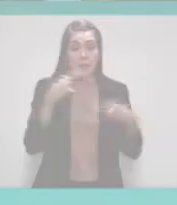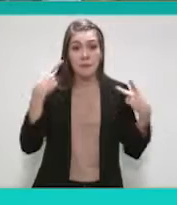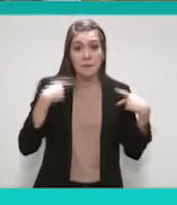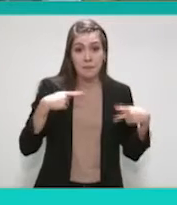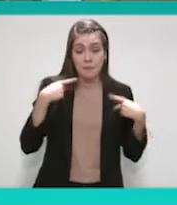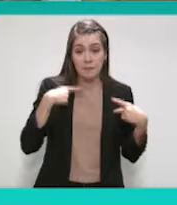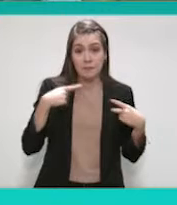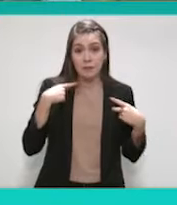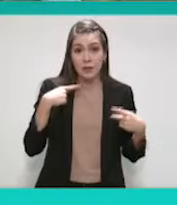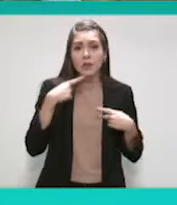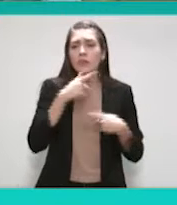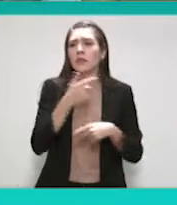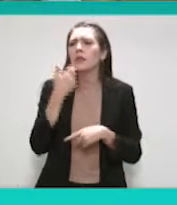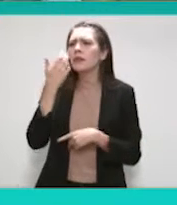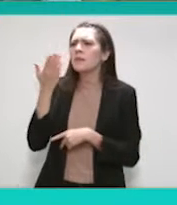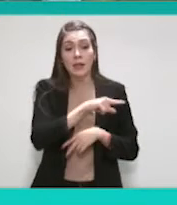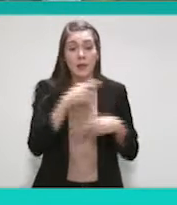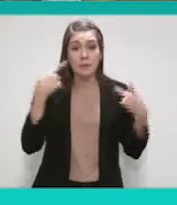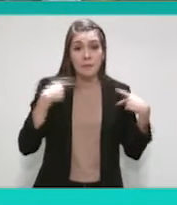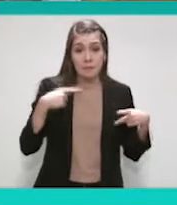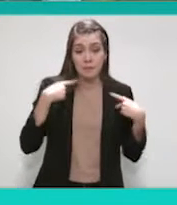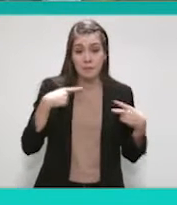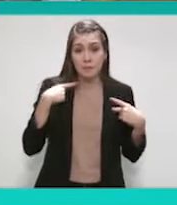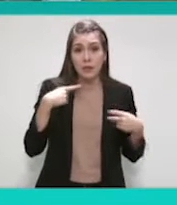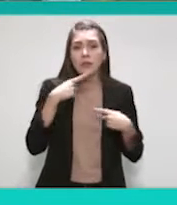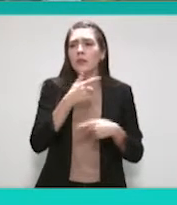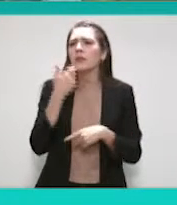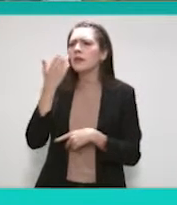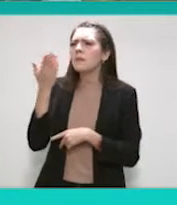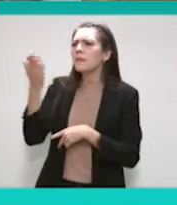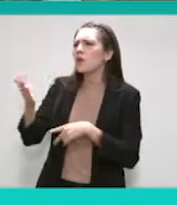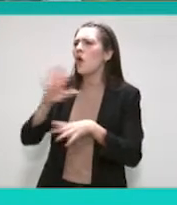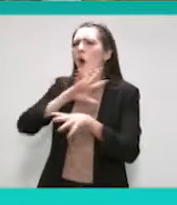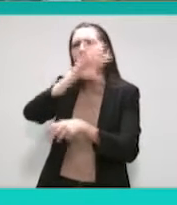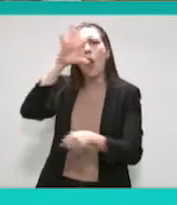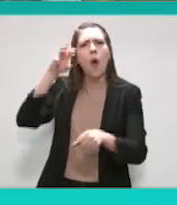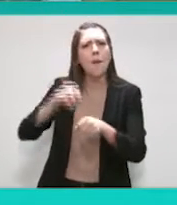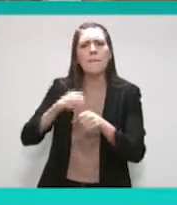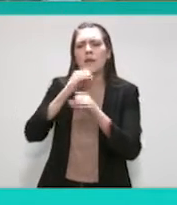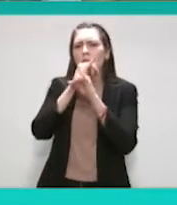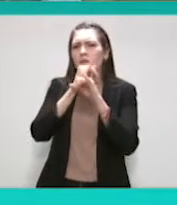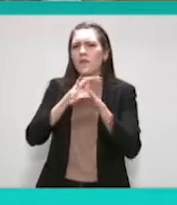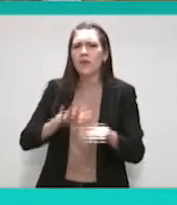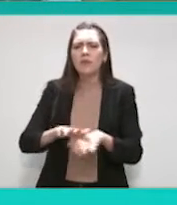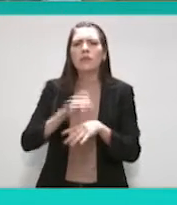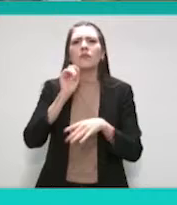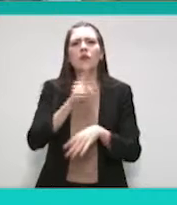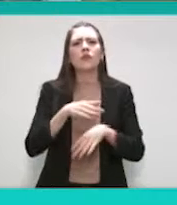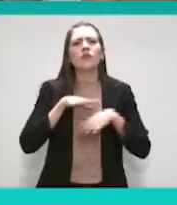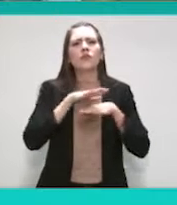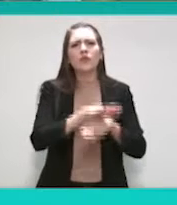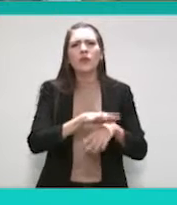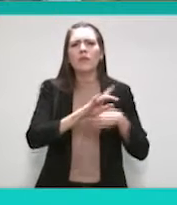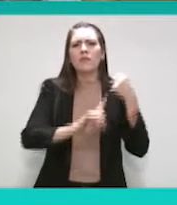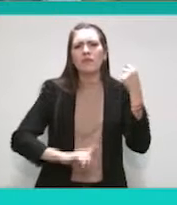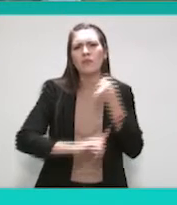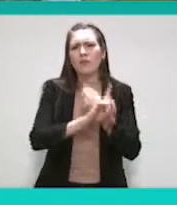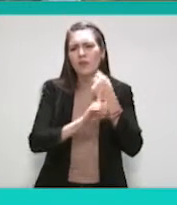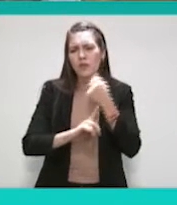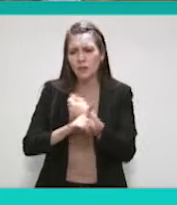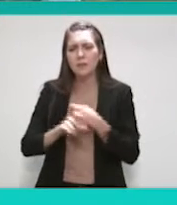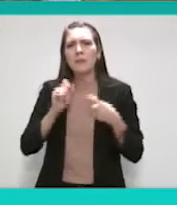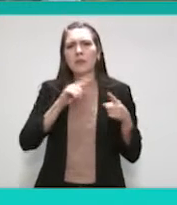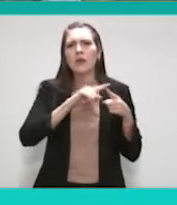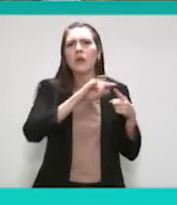en este caso la persona recurrente solicitó toda la información documental generada respecto al encuentro entre la junta de coordinación